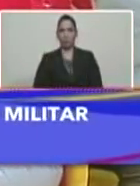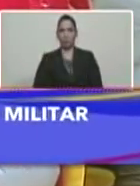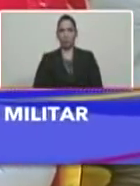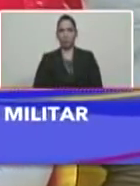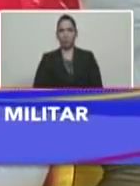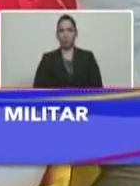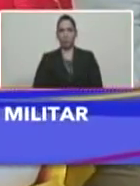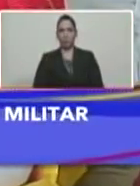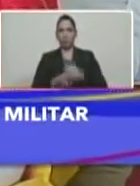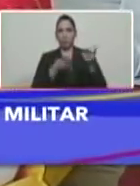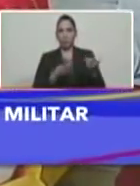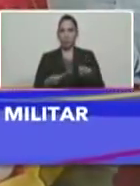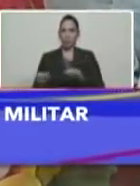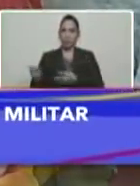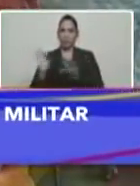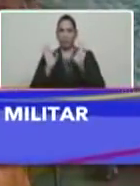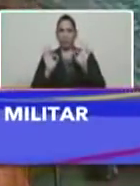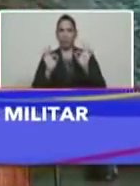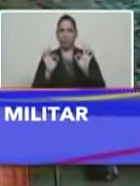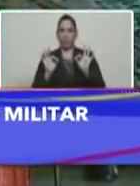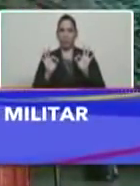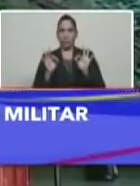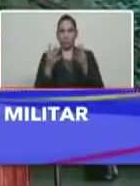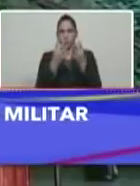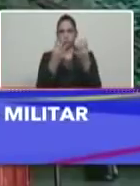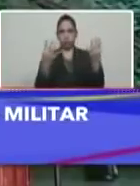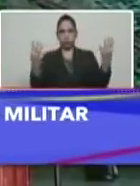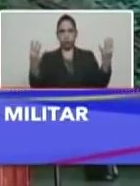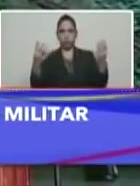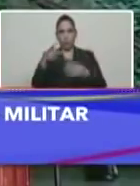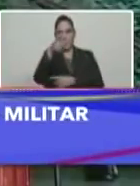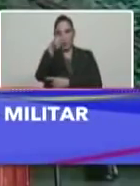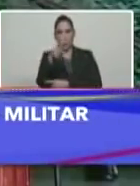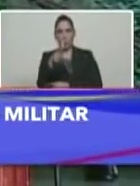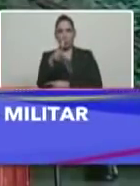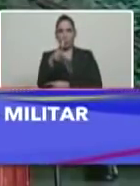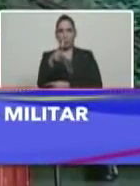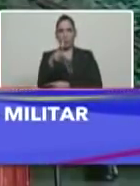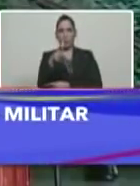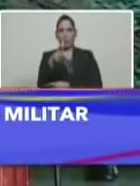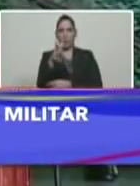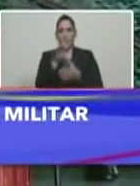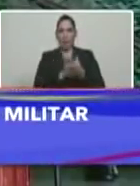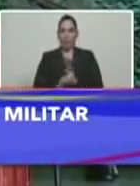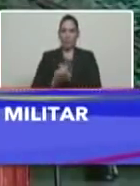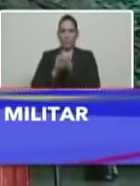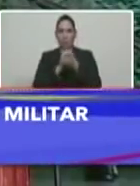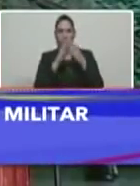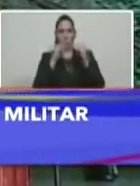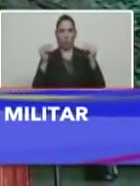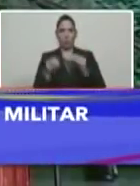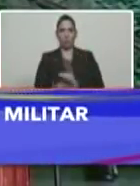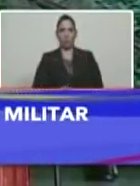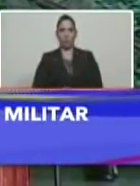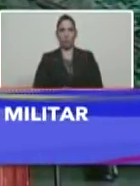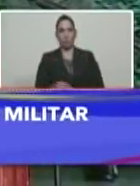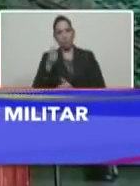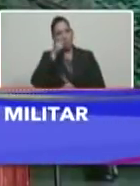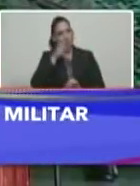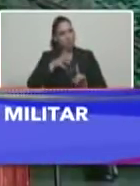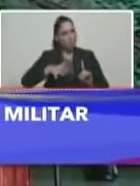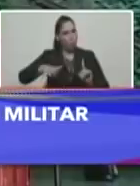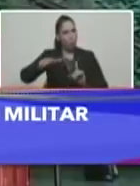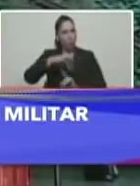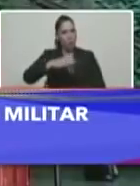Distinguidos invitados especiales presentes en los medios de comunicación social, señoras y señores, amigos todos. Pueblo,